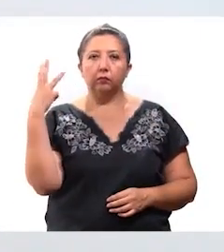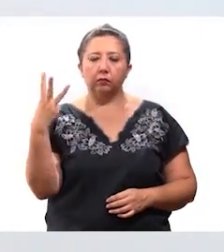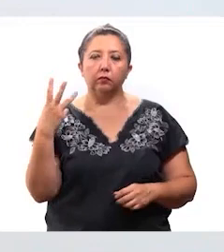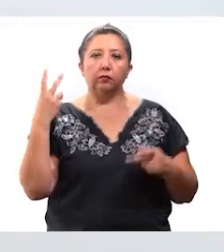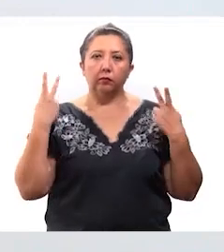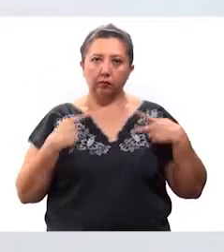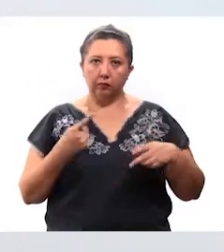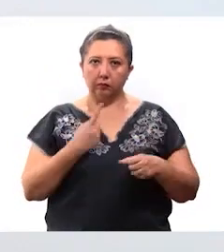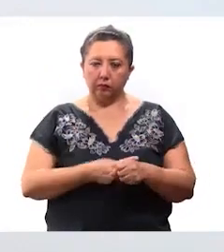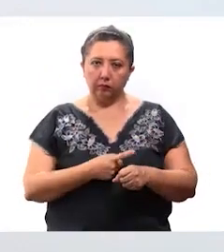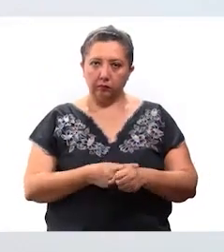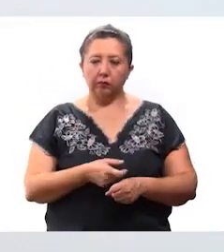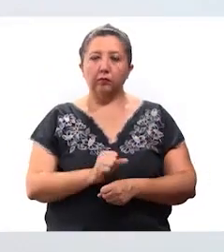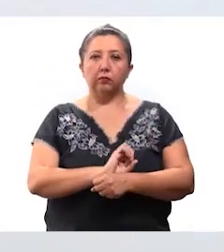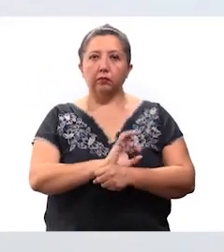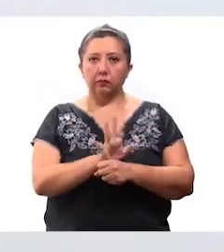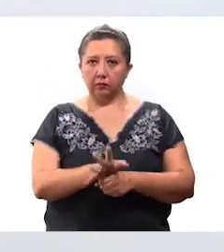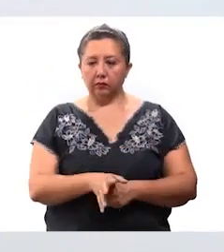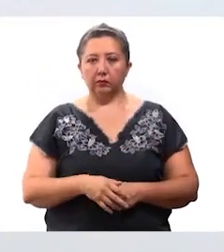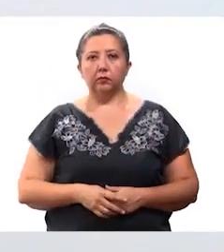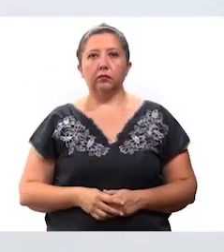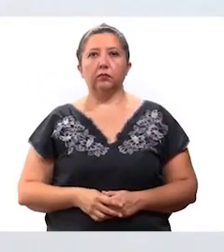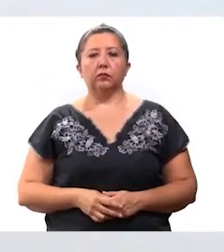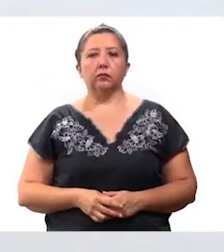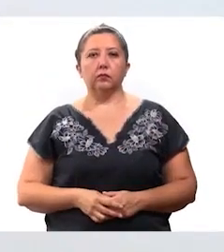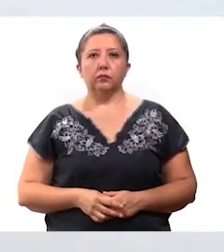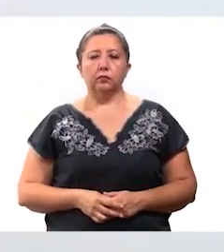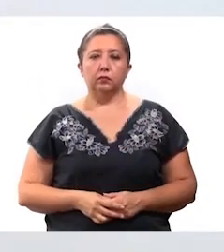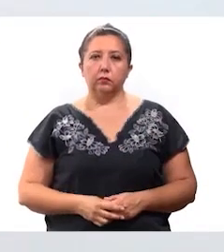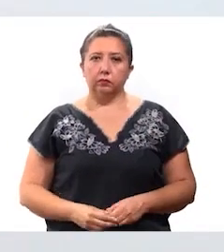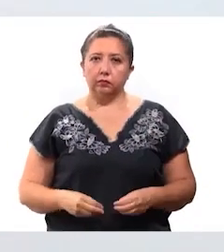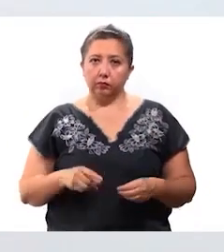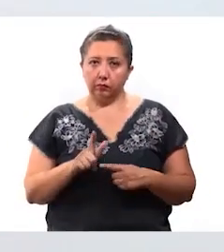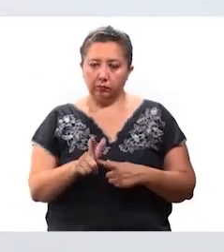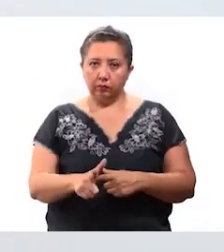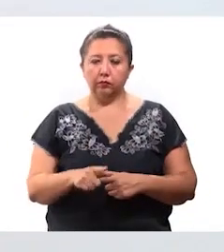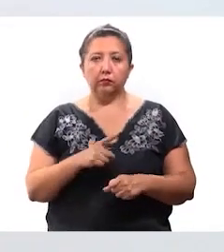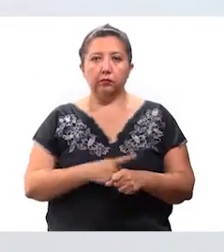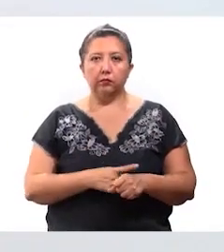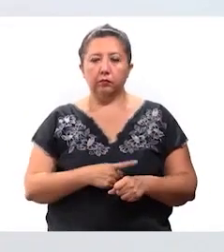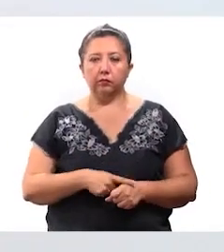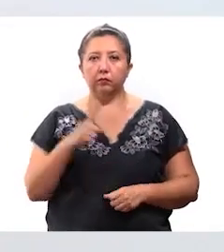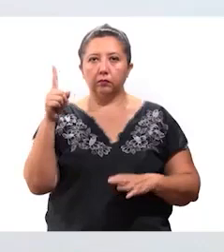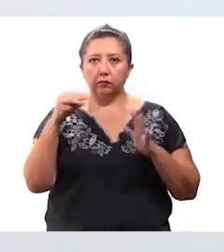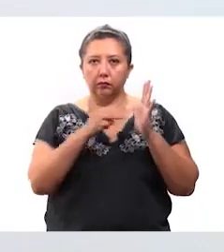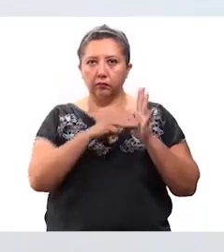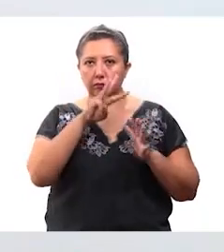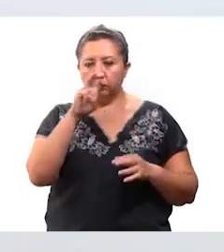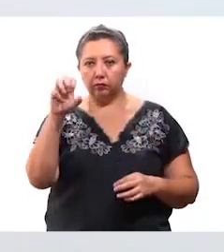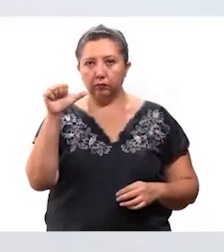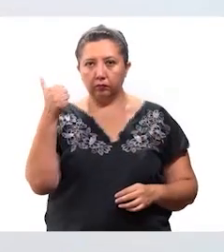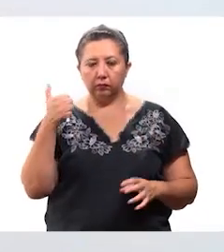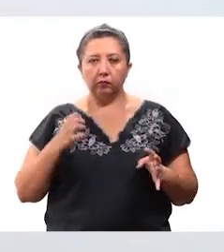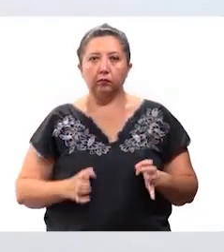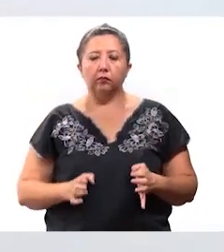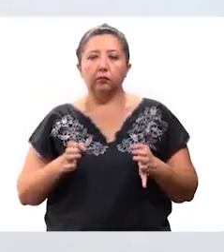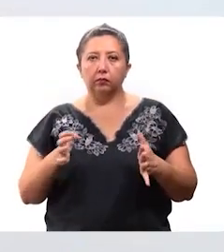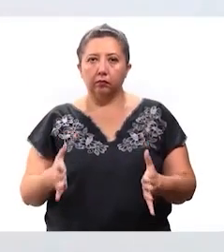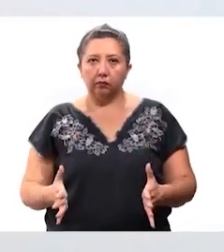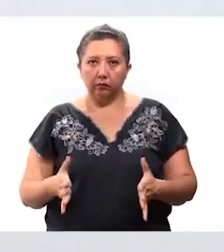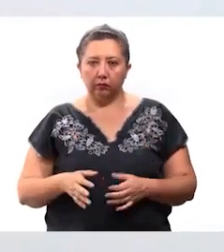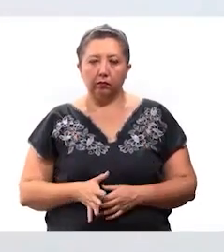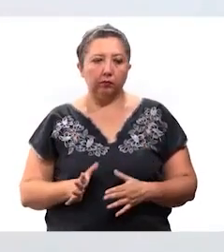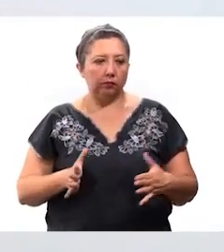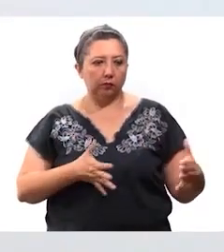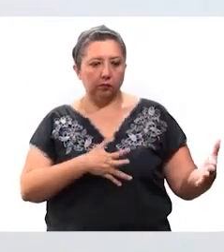6.493 las personas fallecidas a causa del coronavirus. De los casos activos, 1.311 están